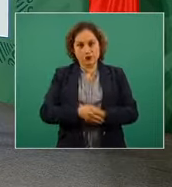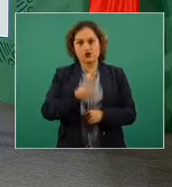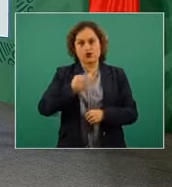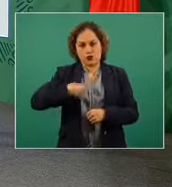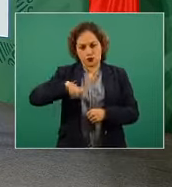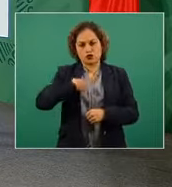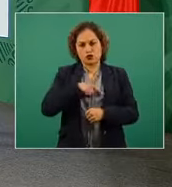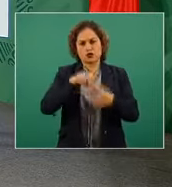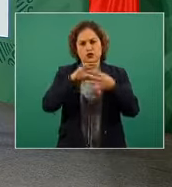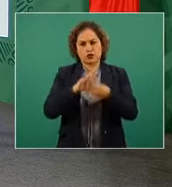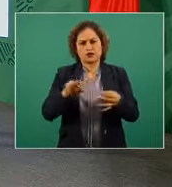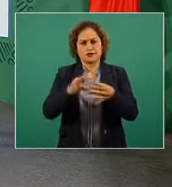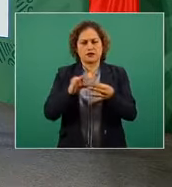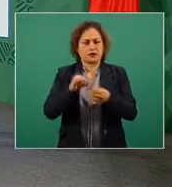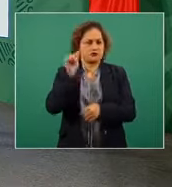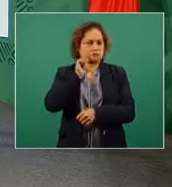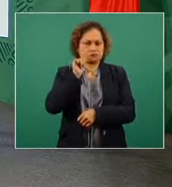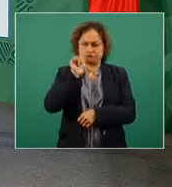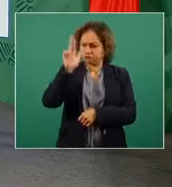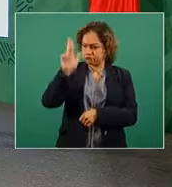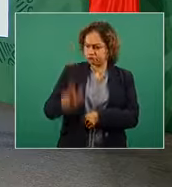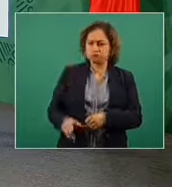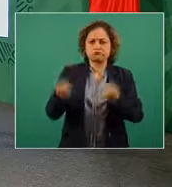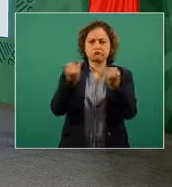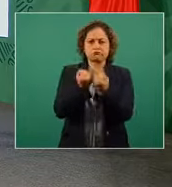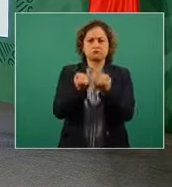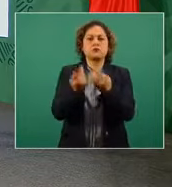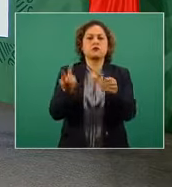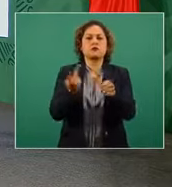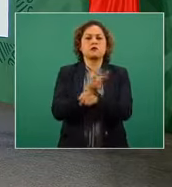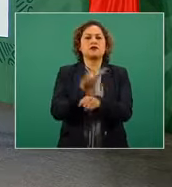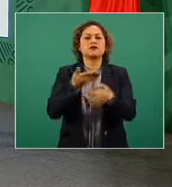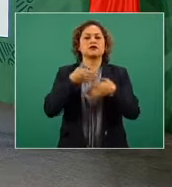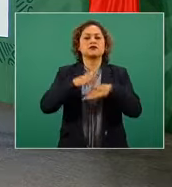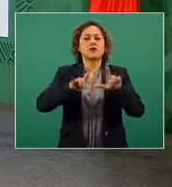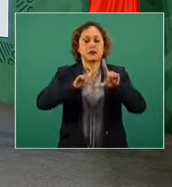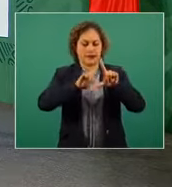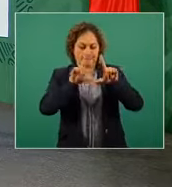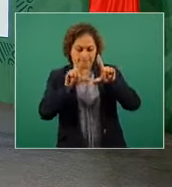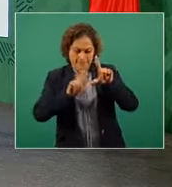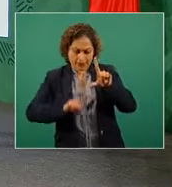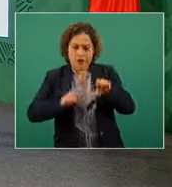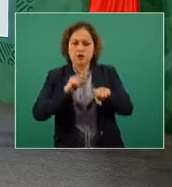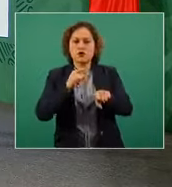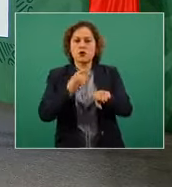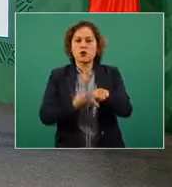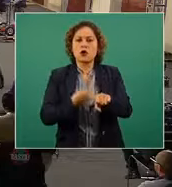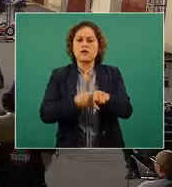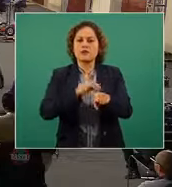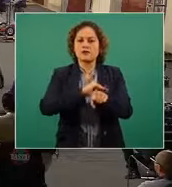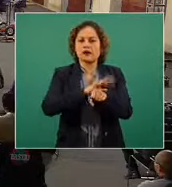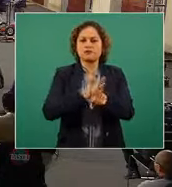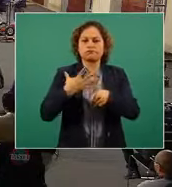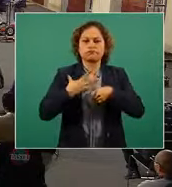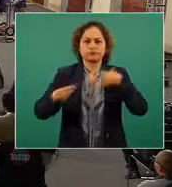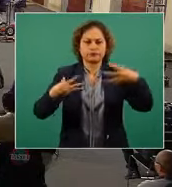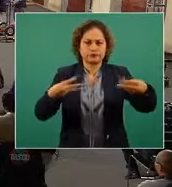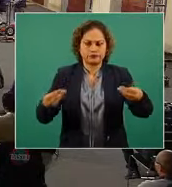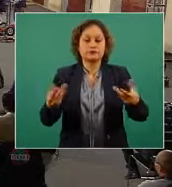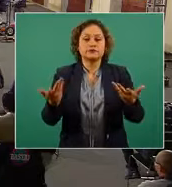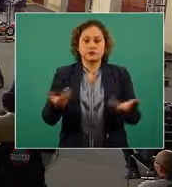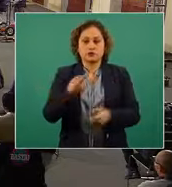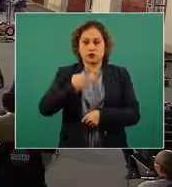del Pulso de la Salud, el estado que guarda la epidemia de COVID-19 en México. Vamos a presentar de manera sintética el informe técnico